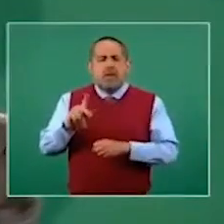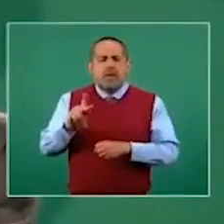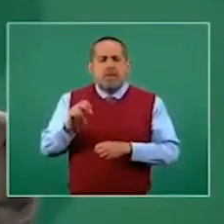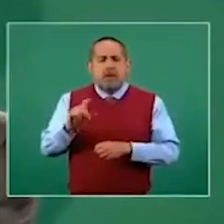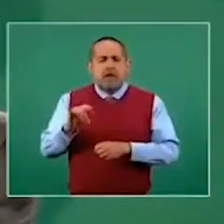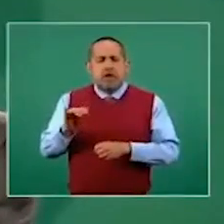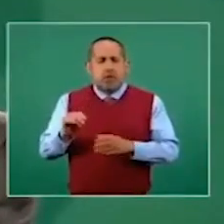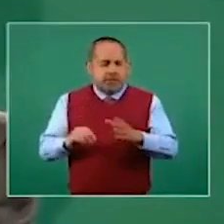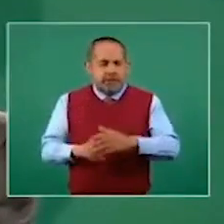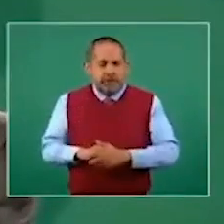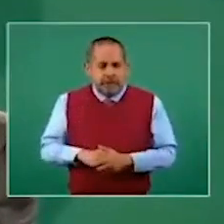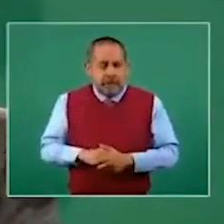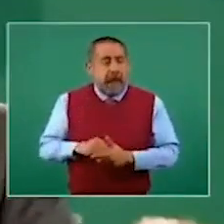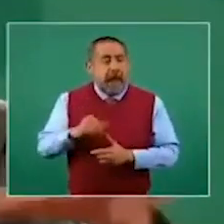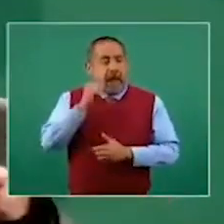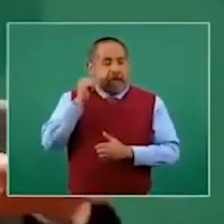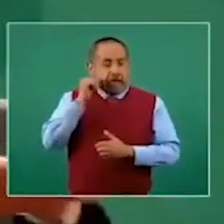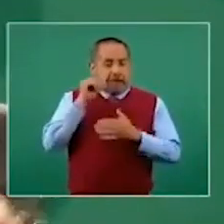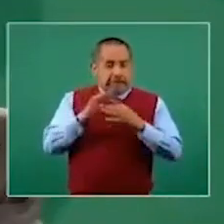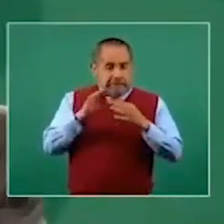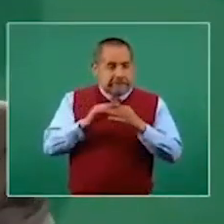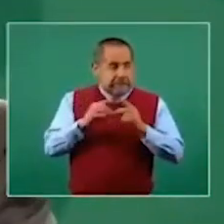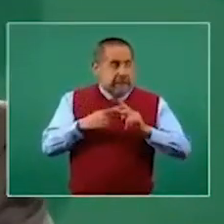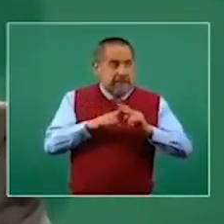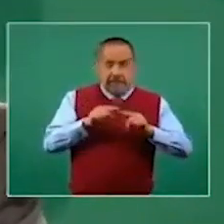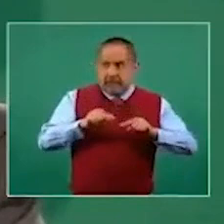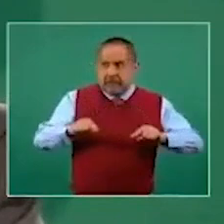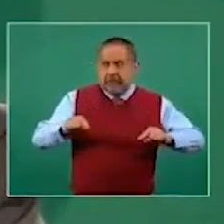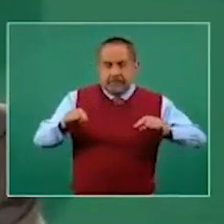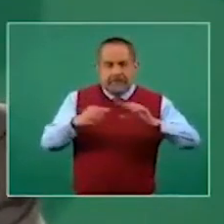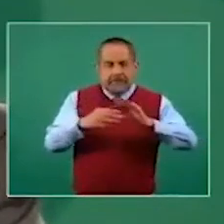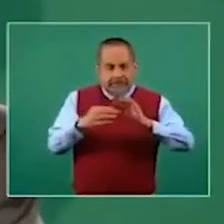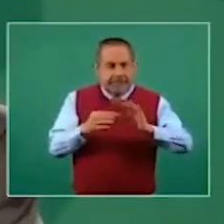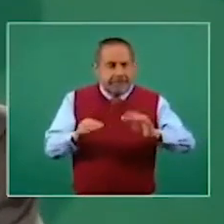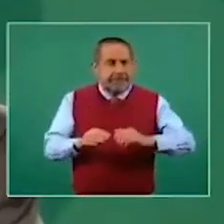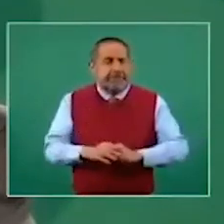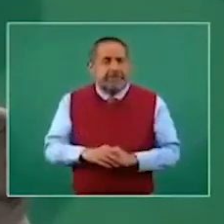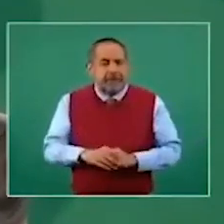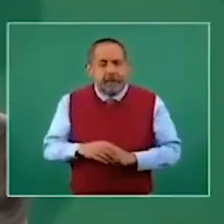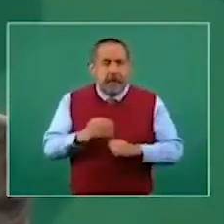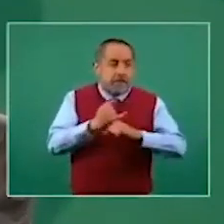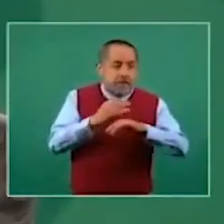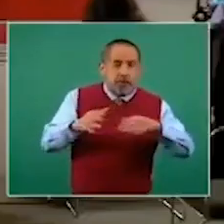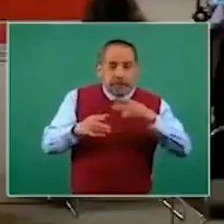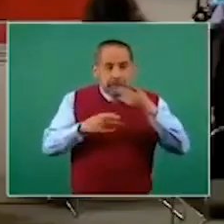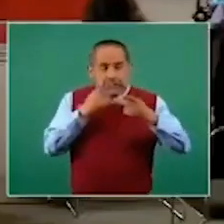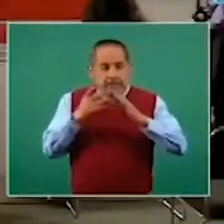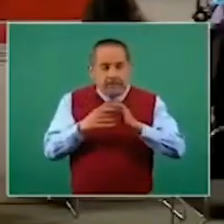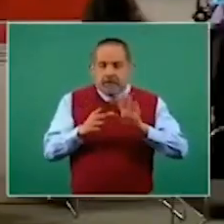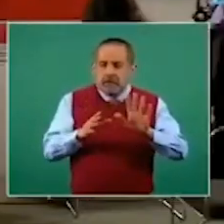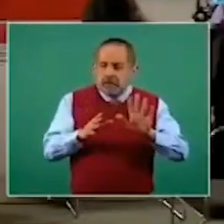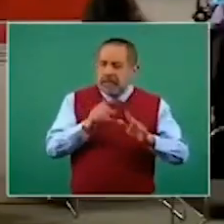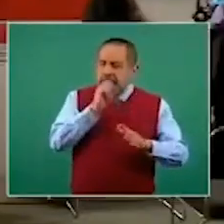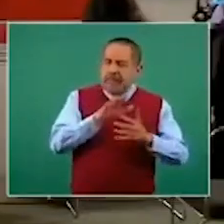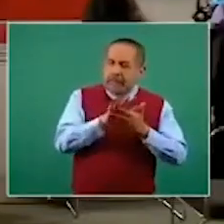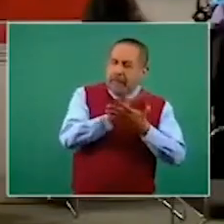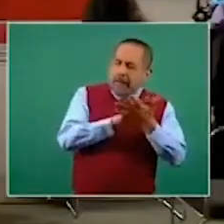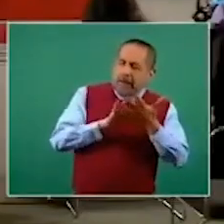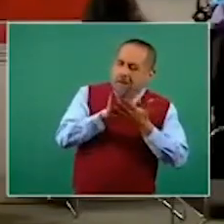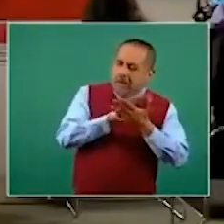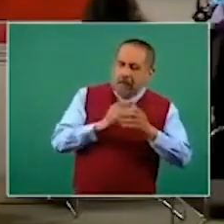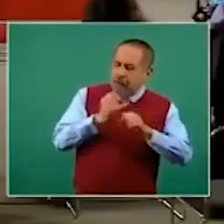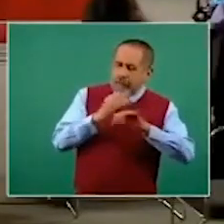que me llegó en un chat, en el chat de la colonia, me llegó información, me llegó el video de Kenia López Rabadán, ¿cómo le hacemos para